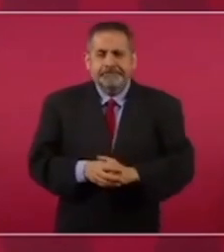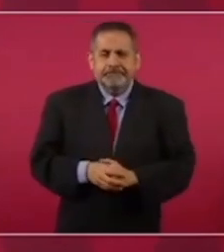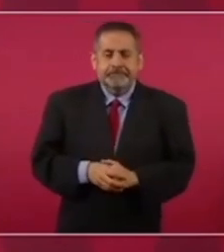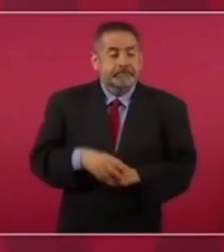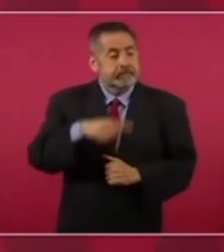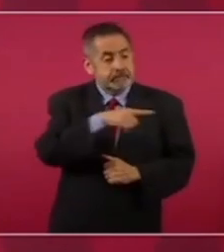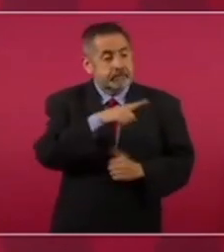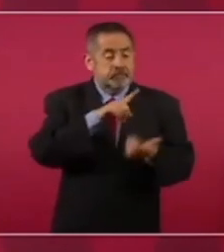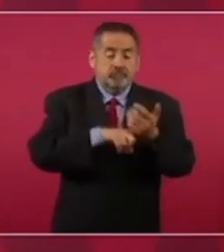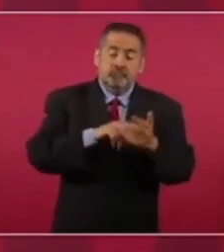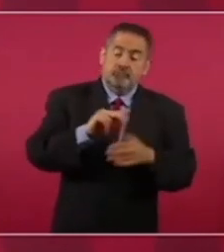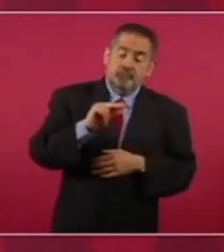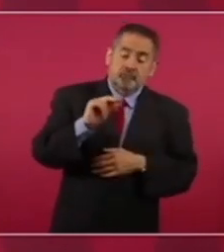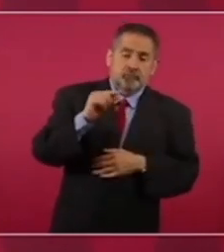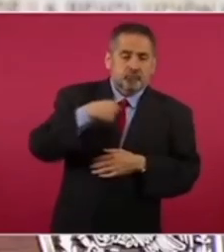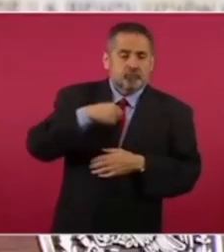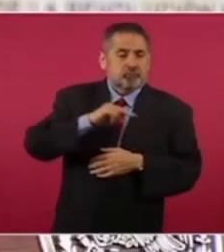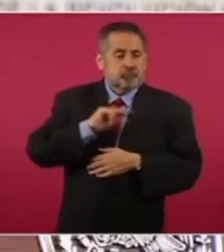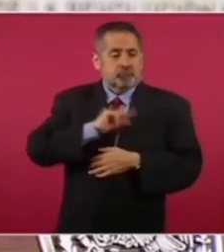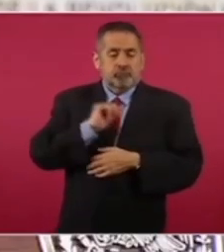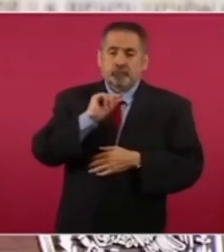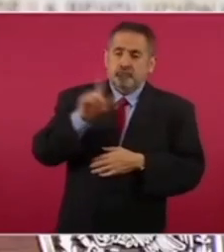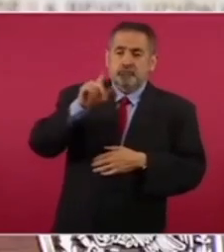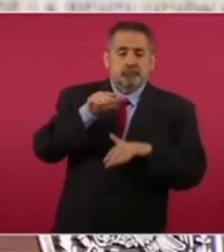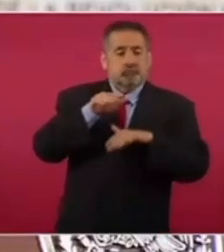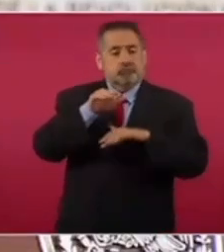era especialista en la materia,